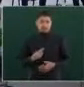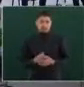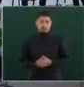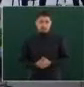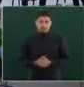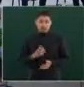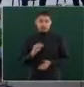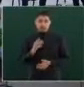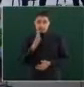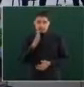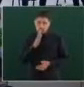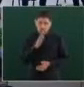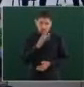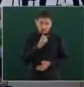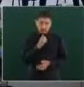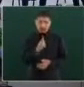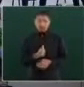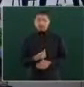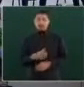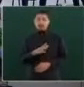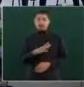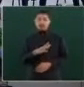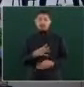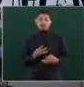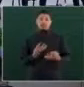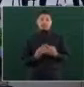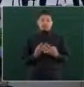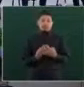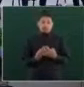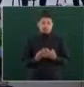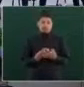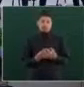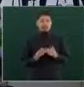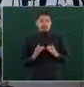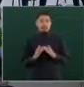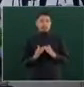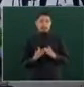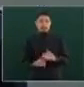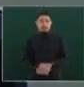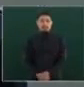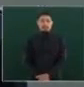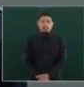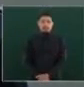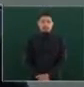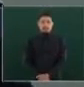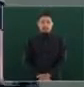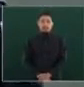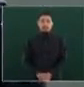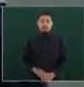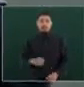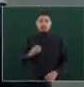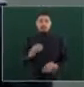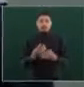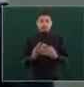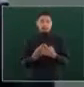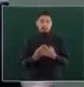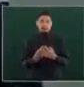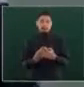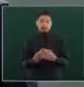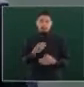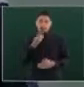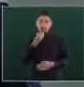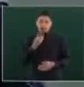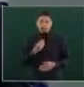gracias ignacio como observan ustedes desde esta entidad que tú representas la situación en méxico y